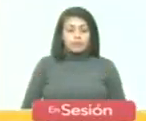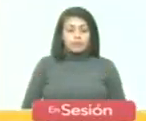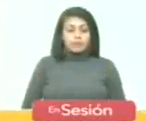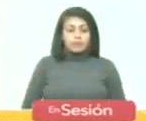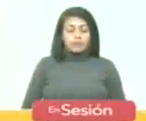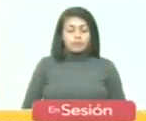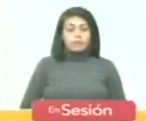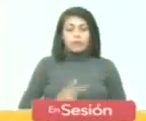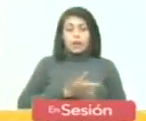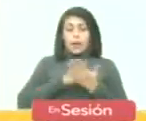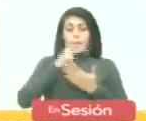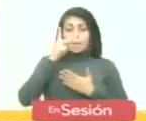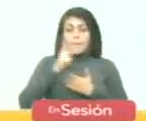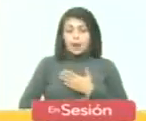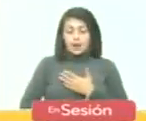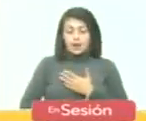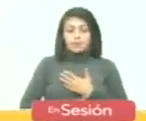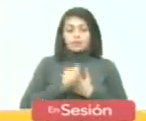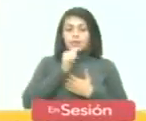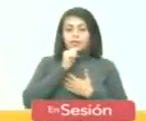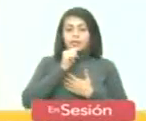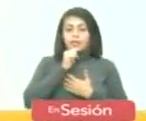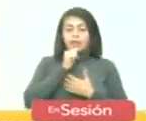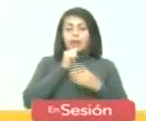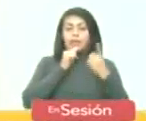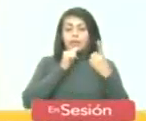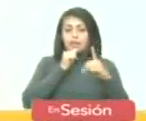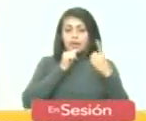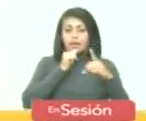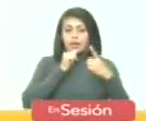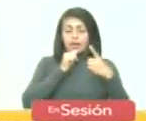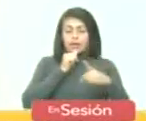fue planificado por la ultraderecha